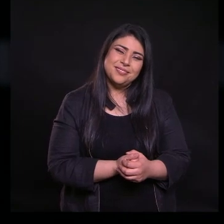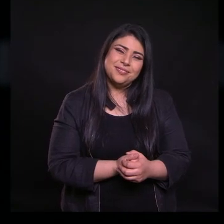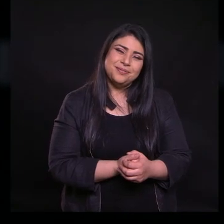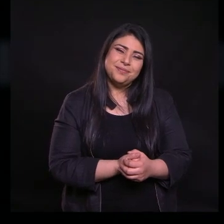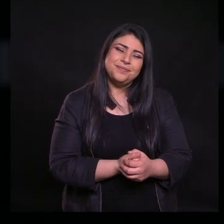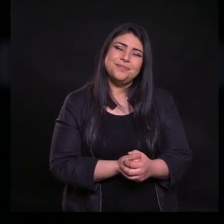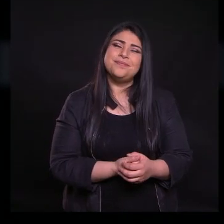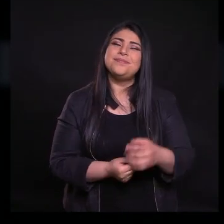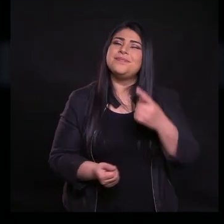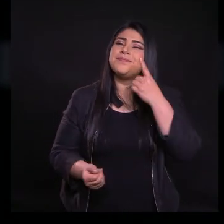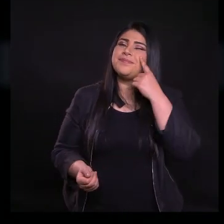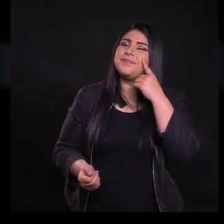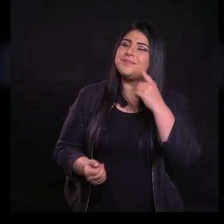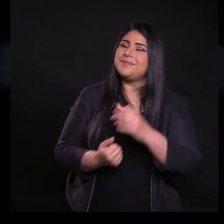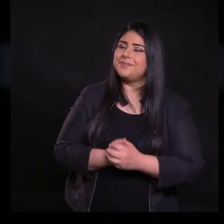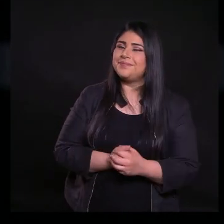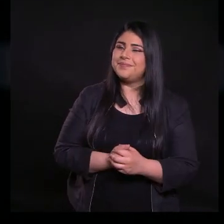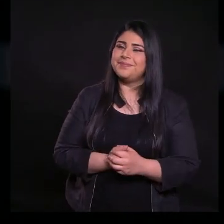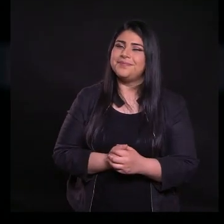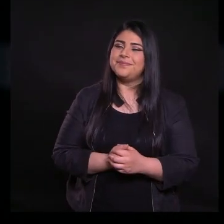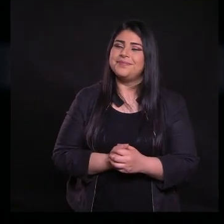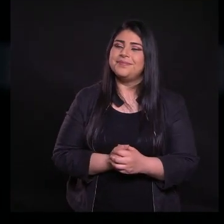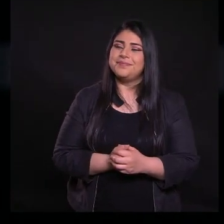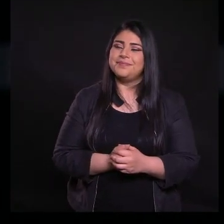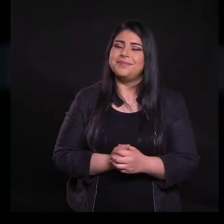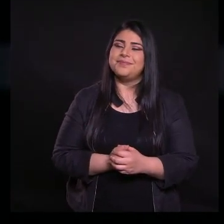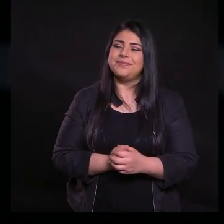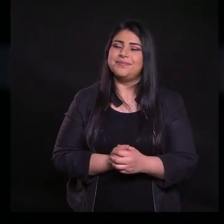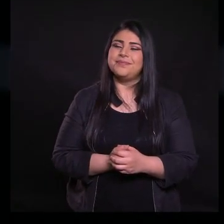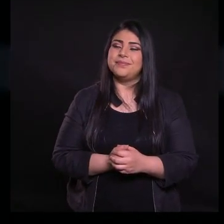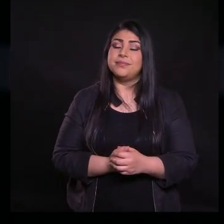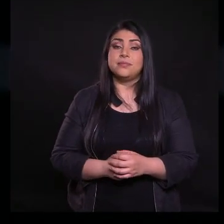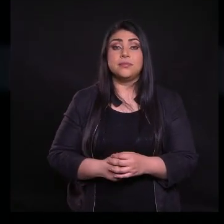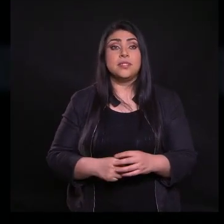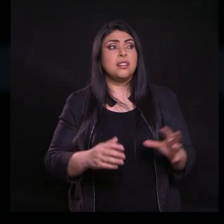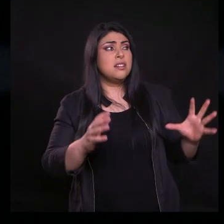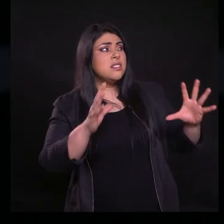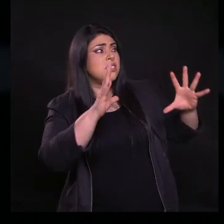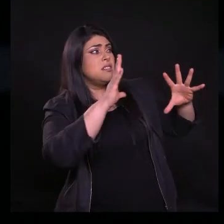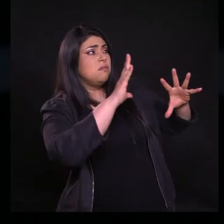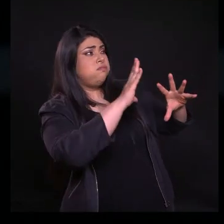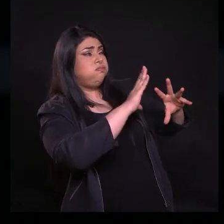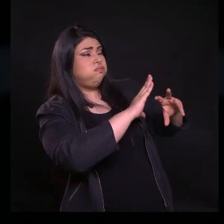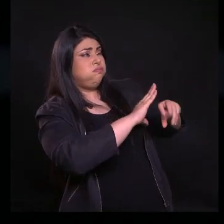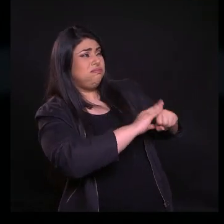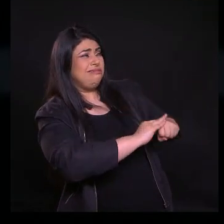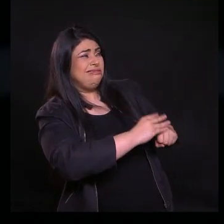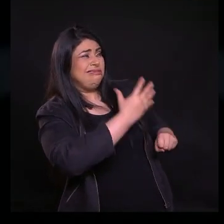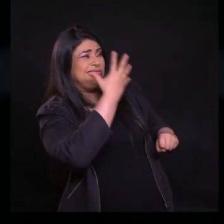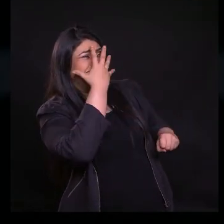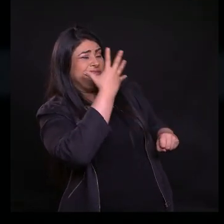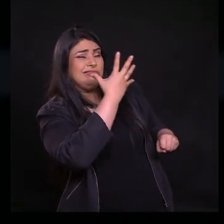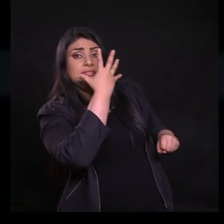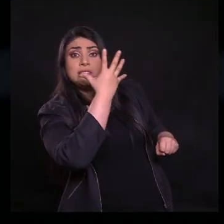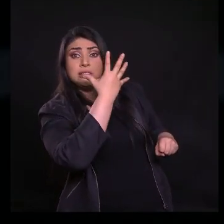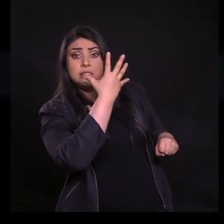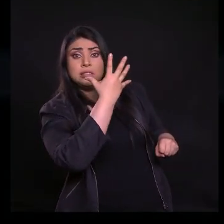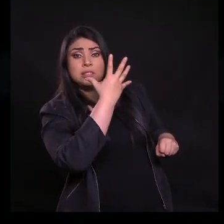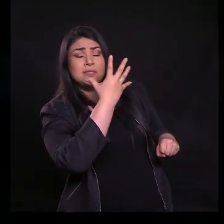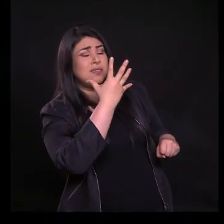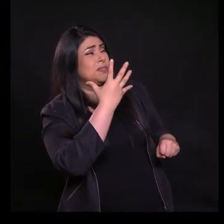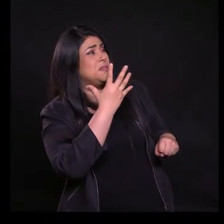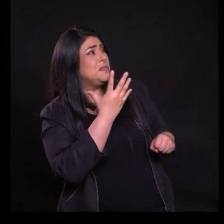a ver qué me dices de esta necesidad si quieres vencer la oscuridad cuántos de nosotros en algún momento no nos sentimos